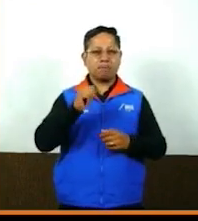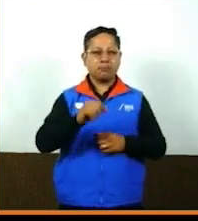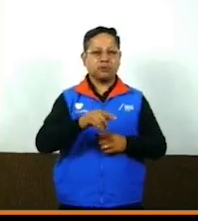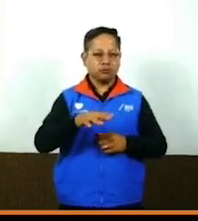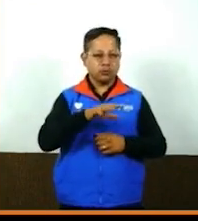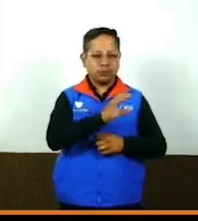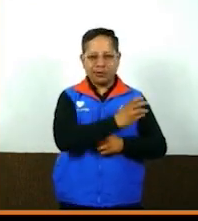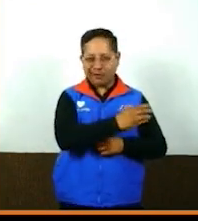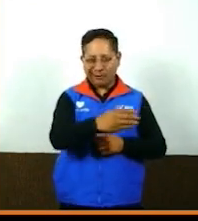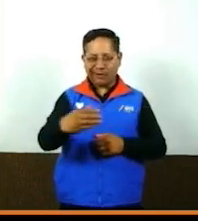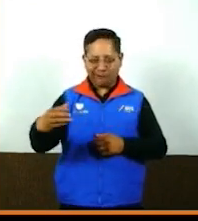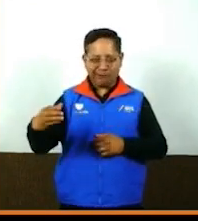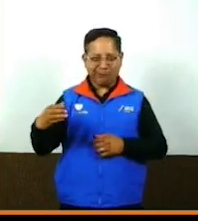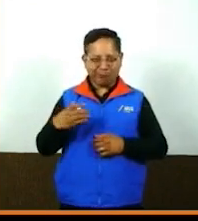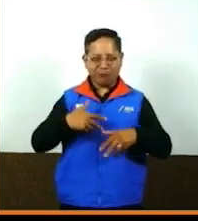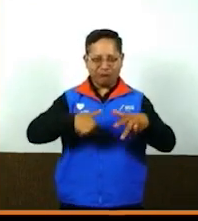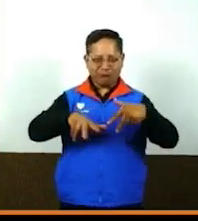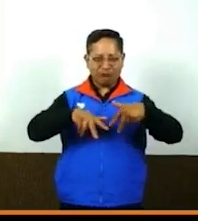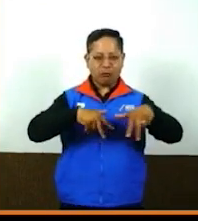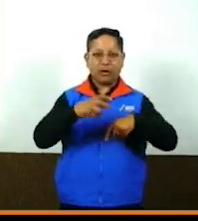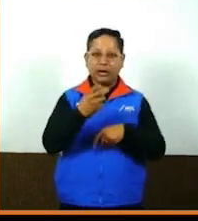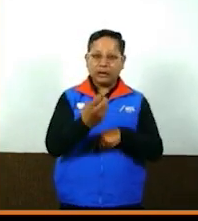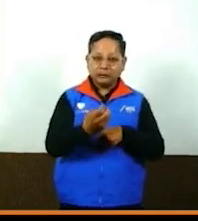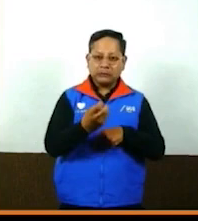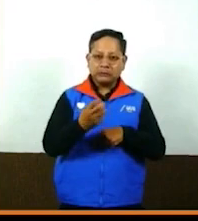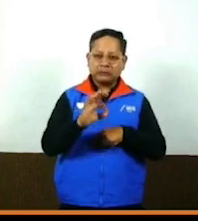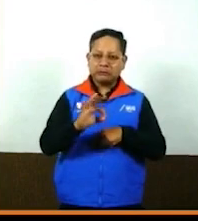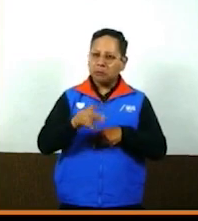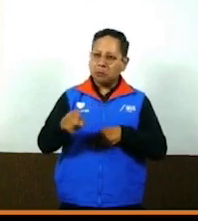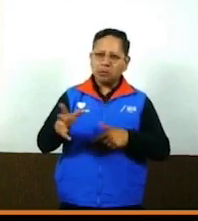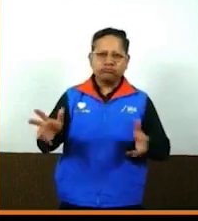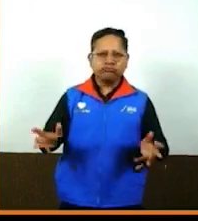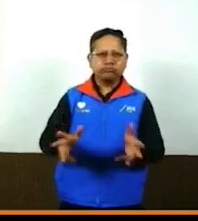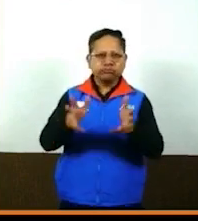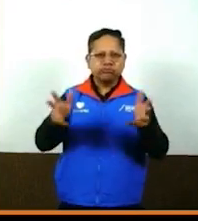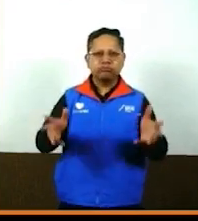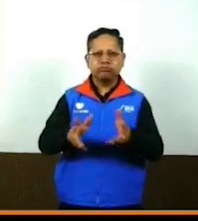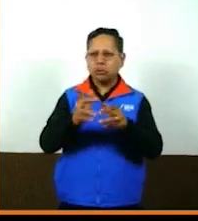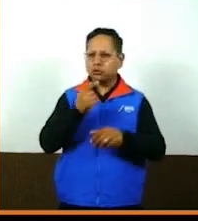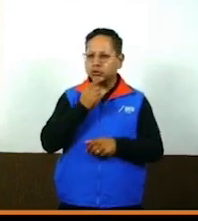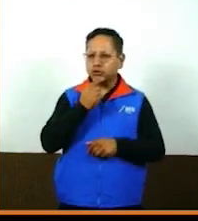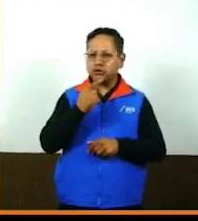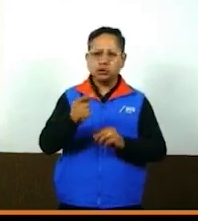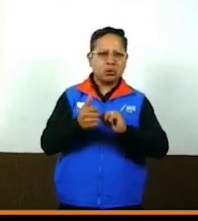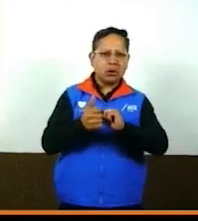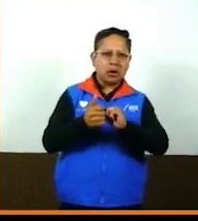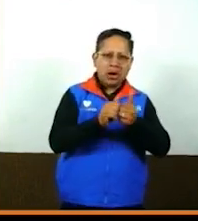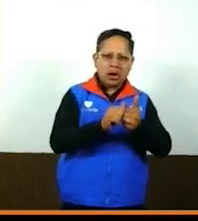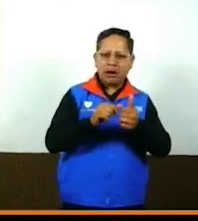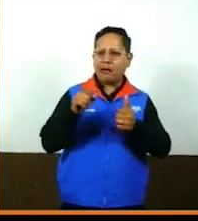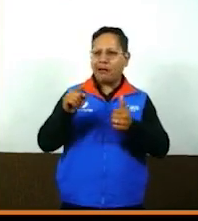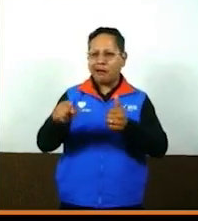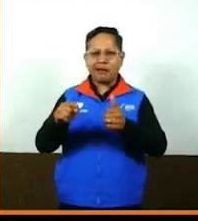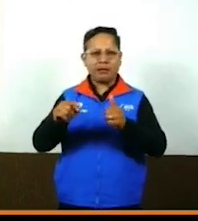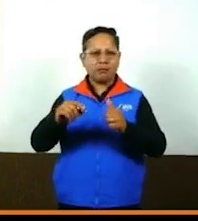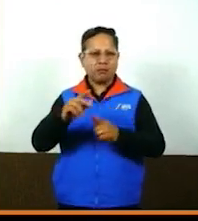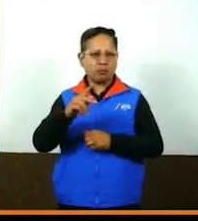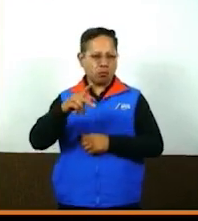regulaciones de la FIFA, porque encontramos que este podría ser un motor transformador de la niñez y la juventud en San José Chiapa,